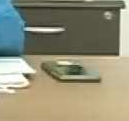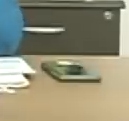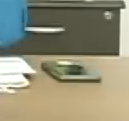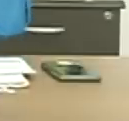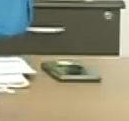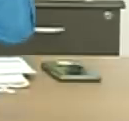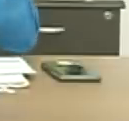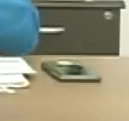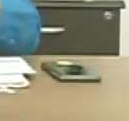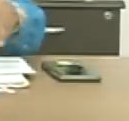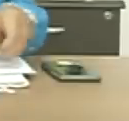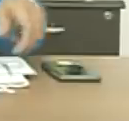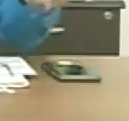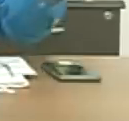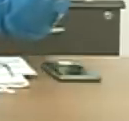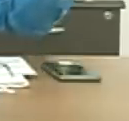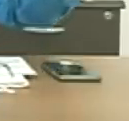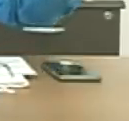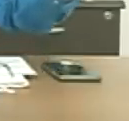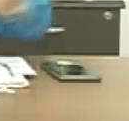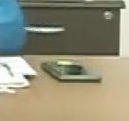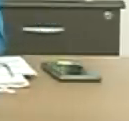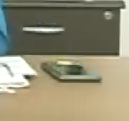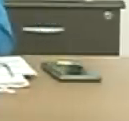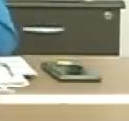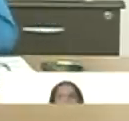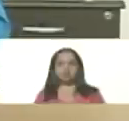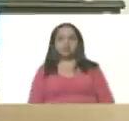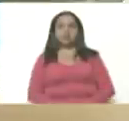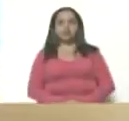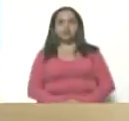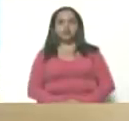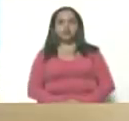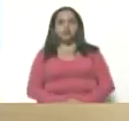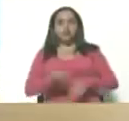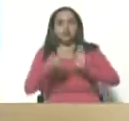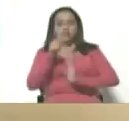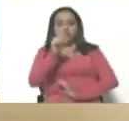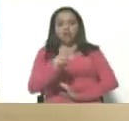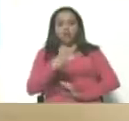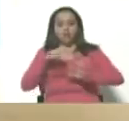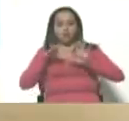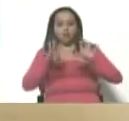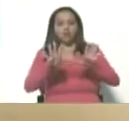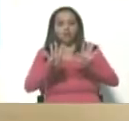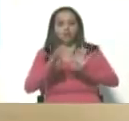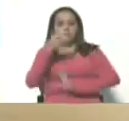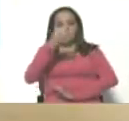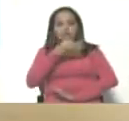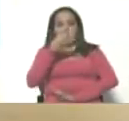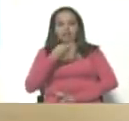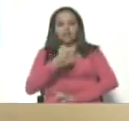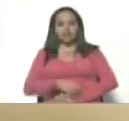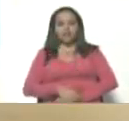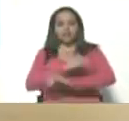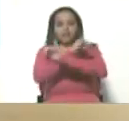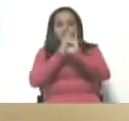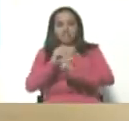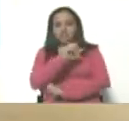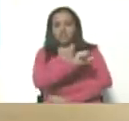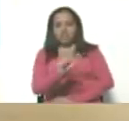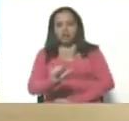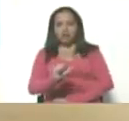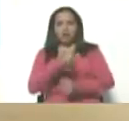6:09 de la tarde. Feliz sábado a toda la familia venezolana. Feliz sábado a nuestra